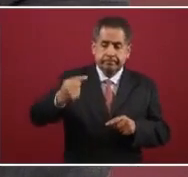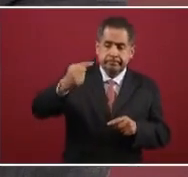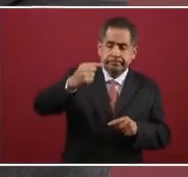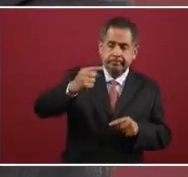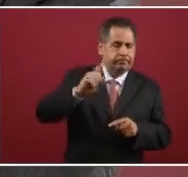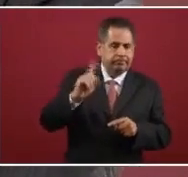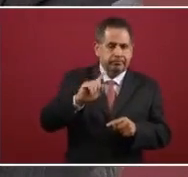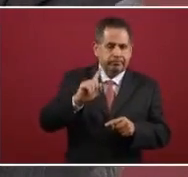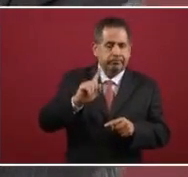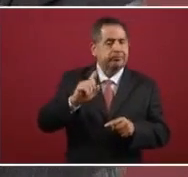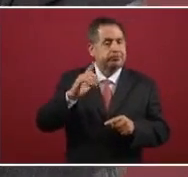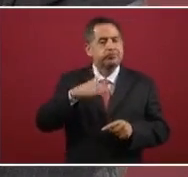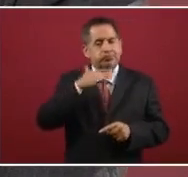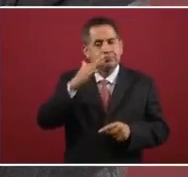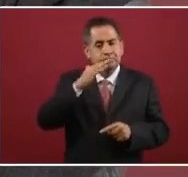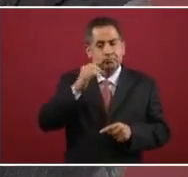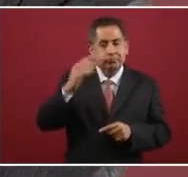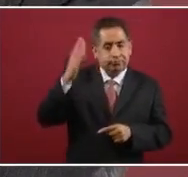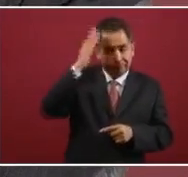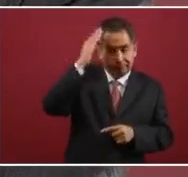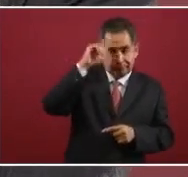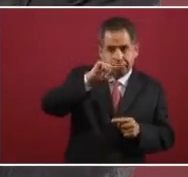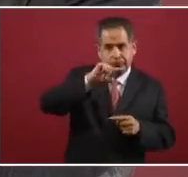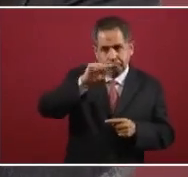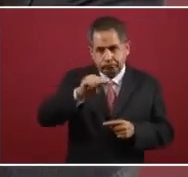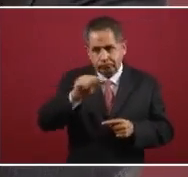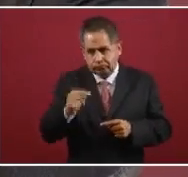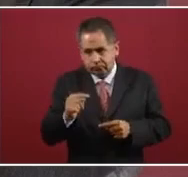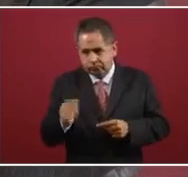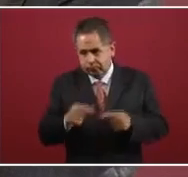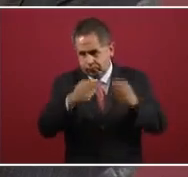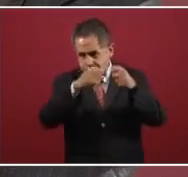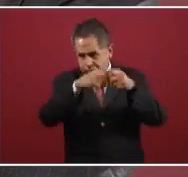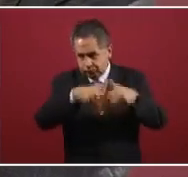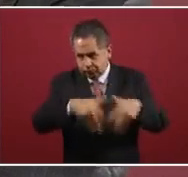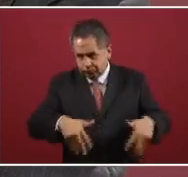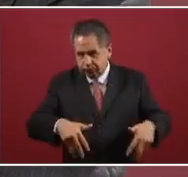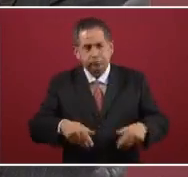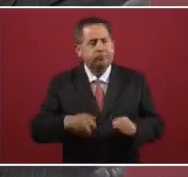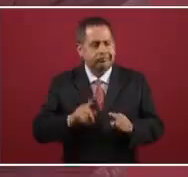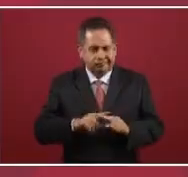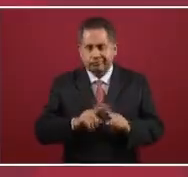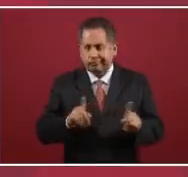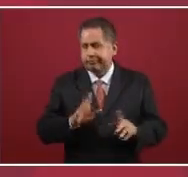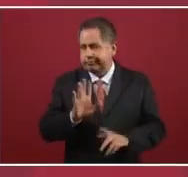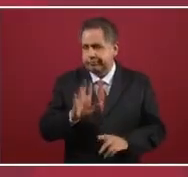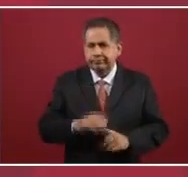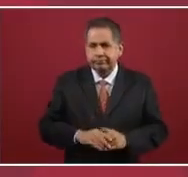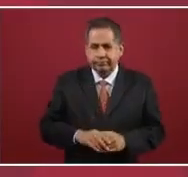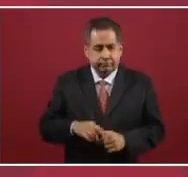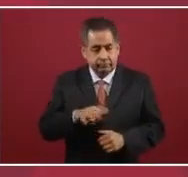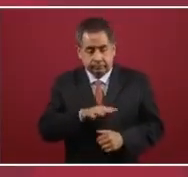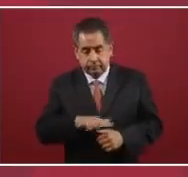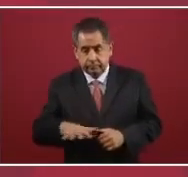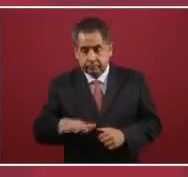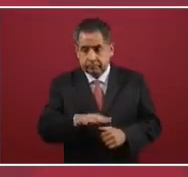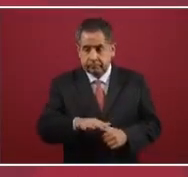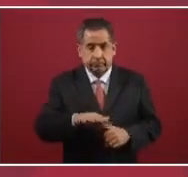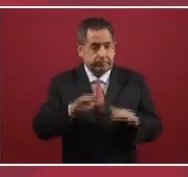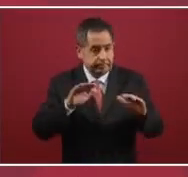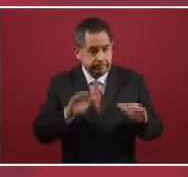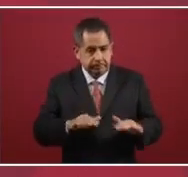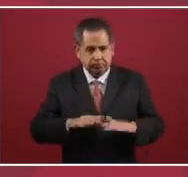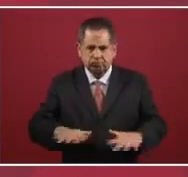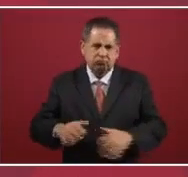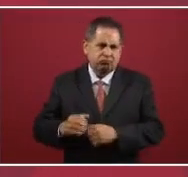de abajo hacia arriba, es de arriba hacia abajo. Abajo tenemos incluso la